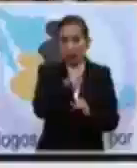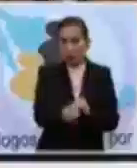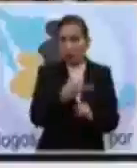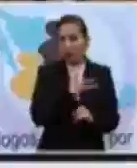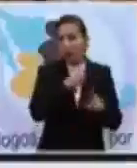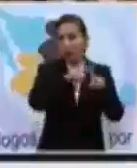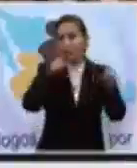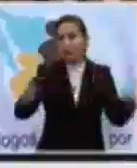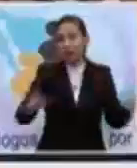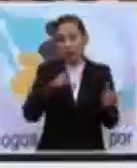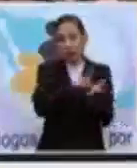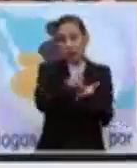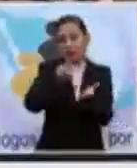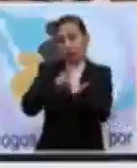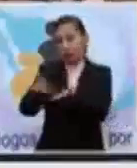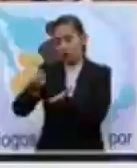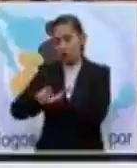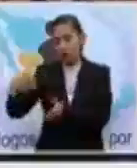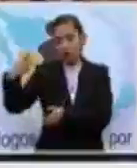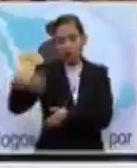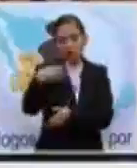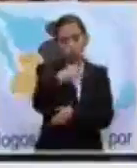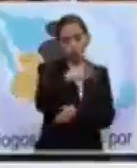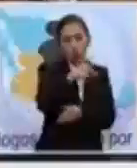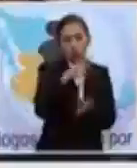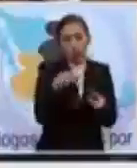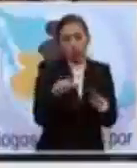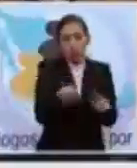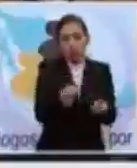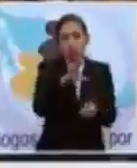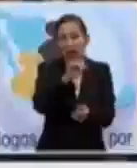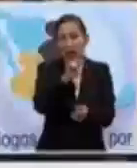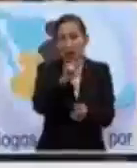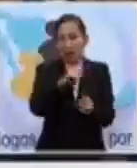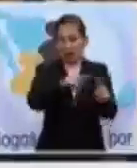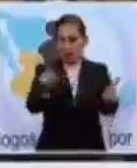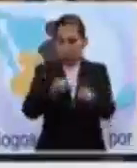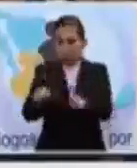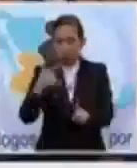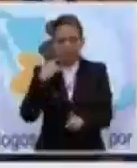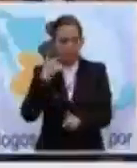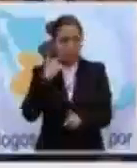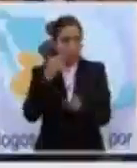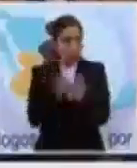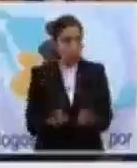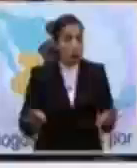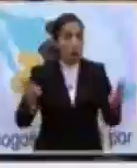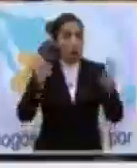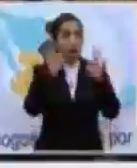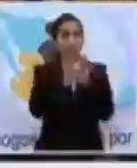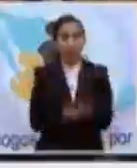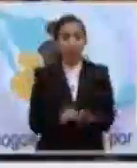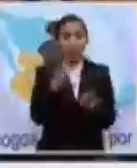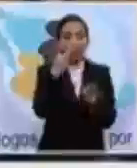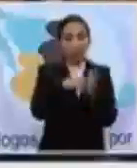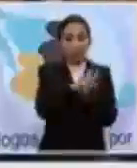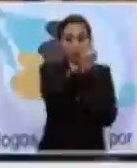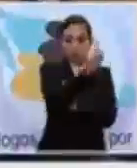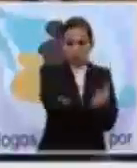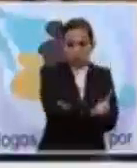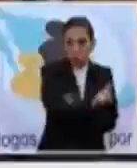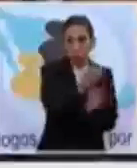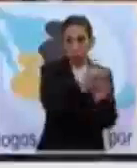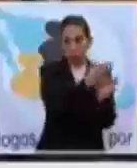tiene diferentes derechos y diferentes estándares de calidad. Se han hecho esfuerzos muy importantes a partir del